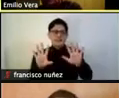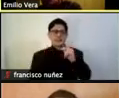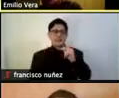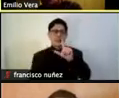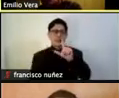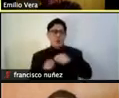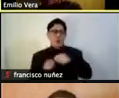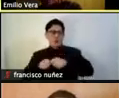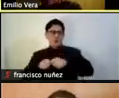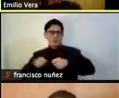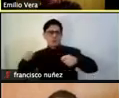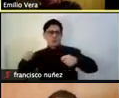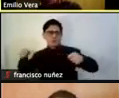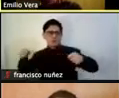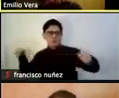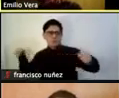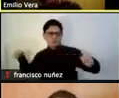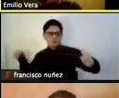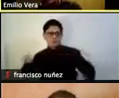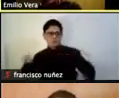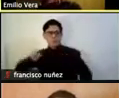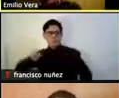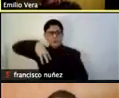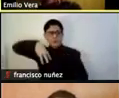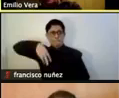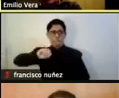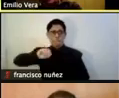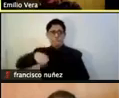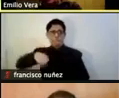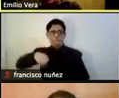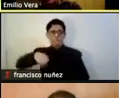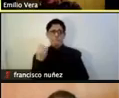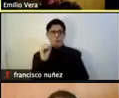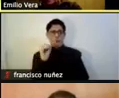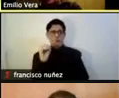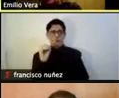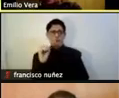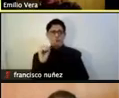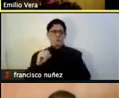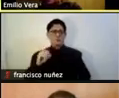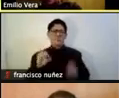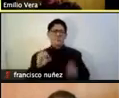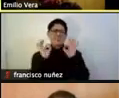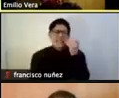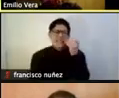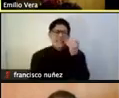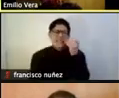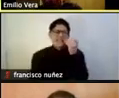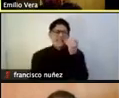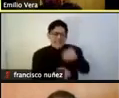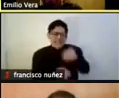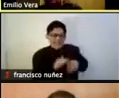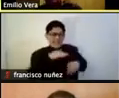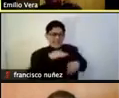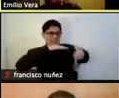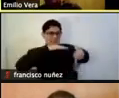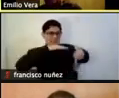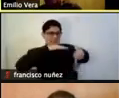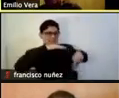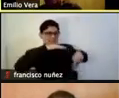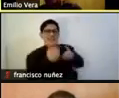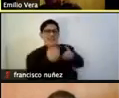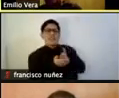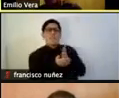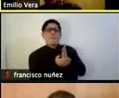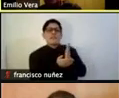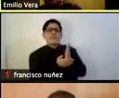oceánico inmediatamente, casi desde el origen, de la, de la, de